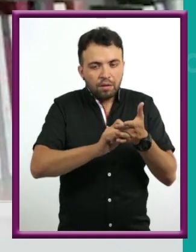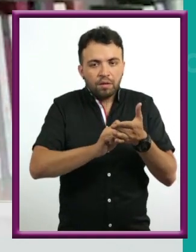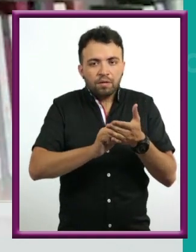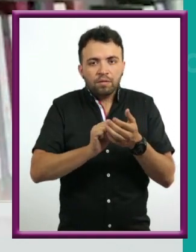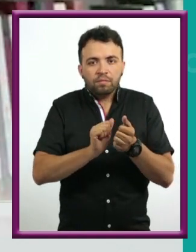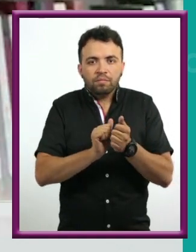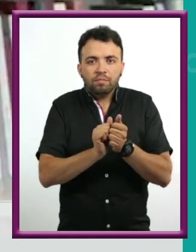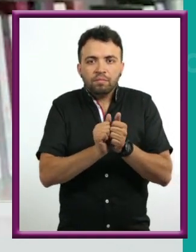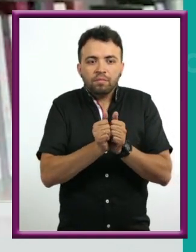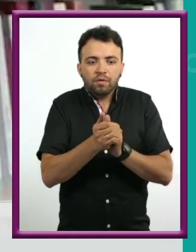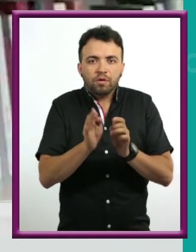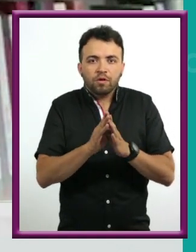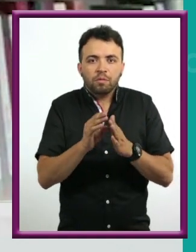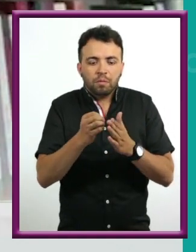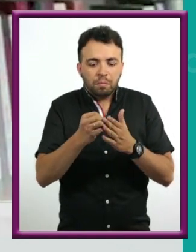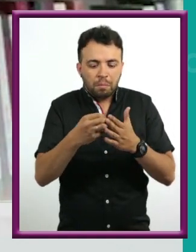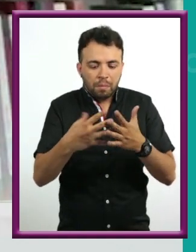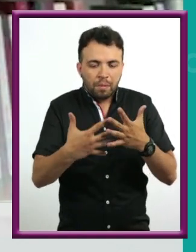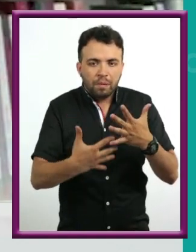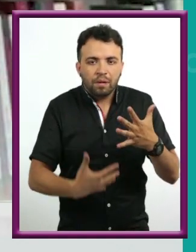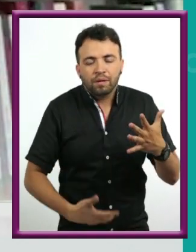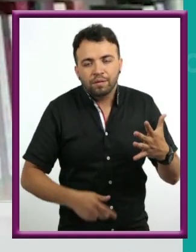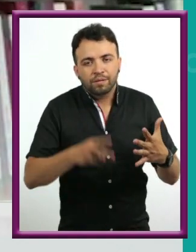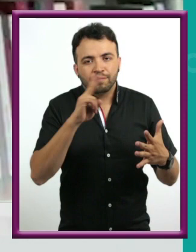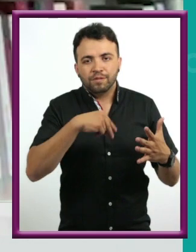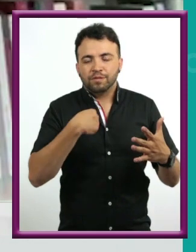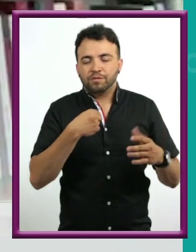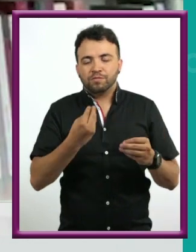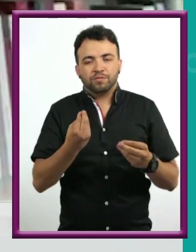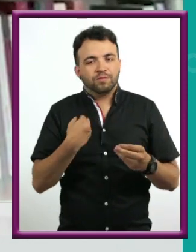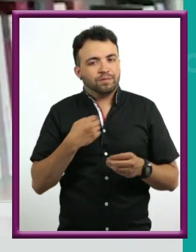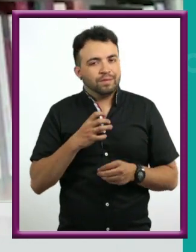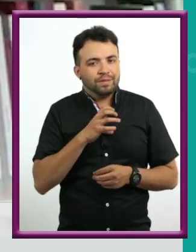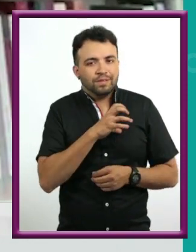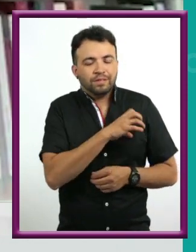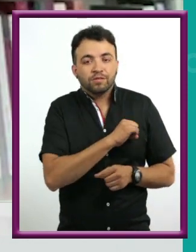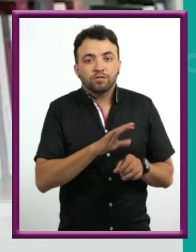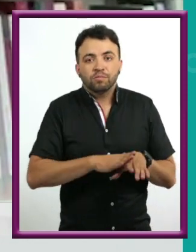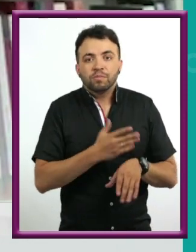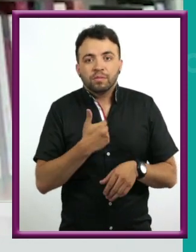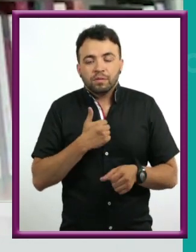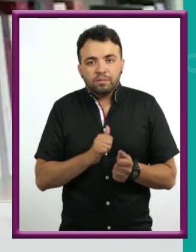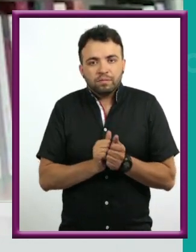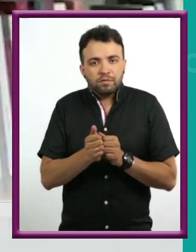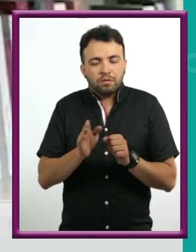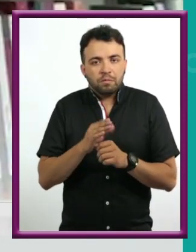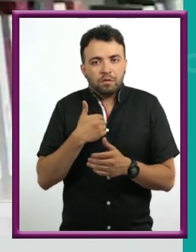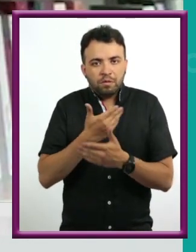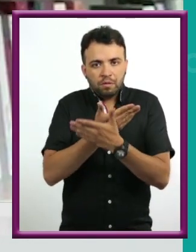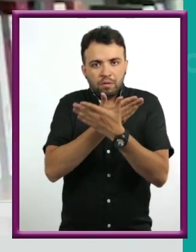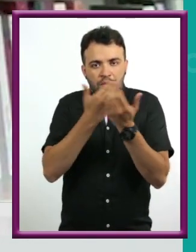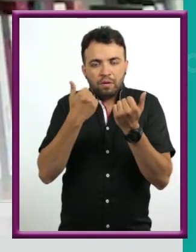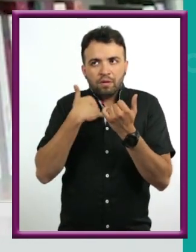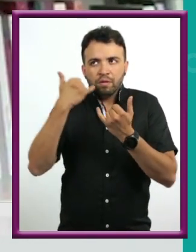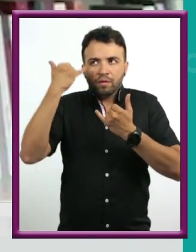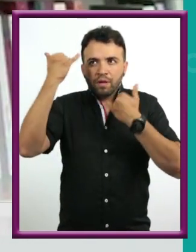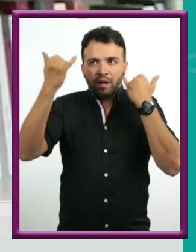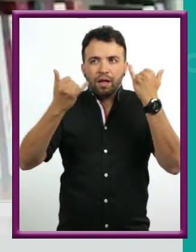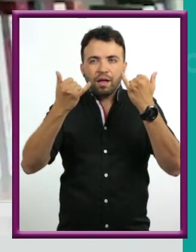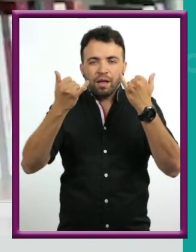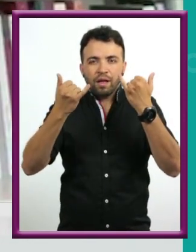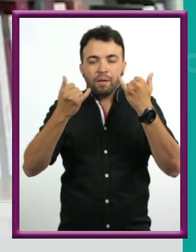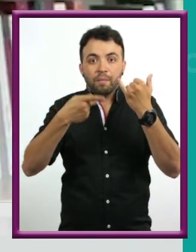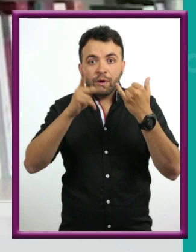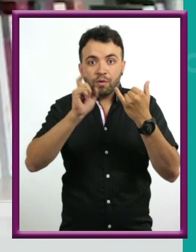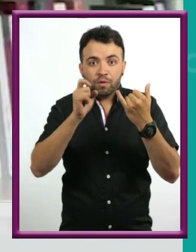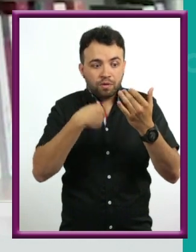llevando. Es una labor orgánica muy apasionante porque uno va descubriéndolos.